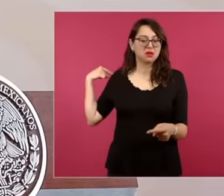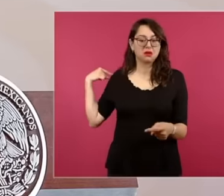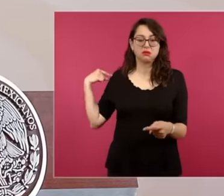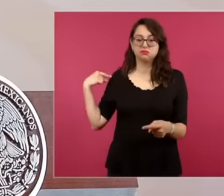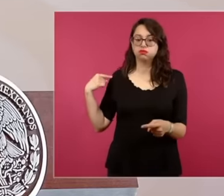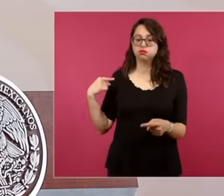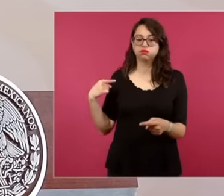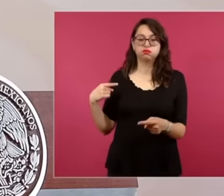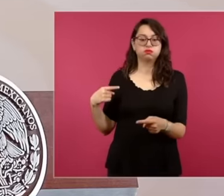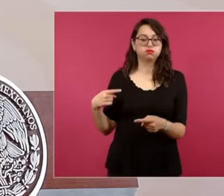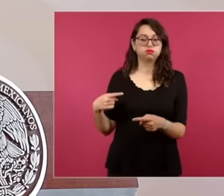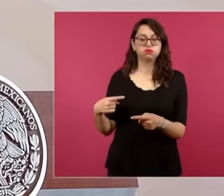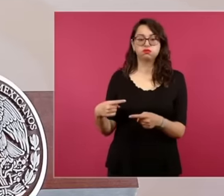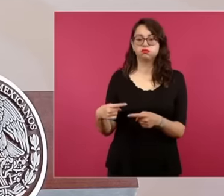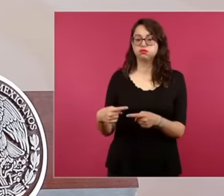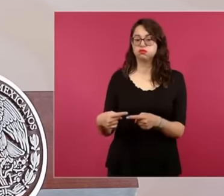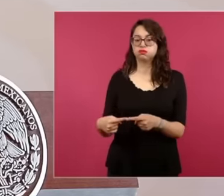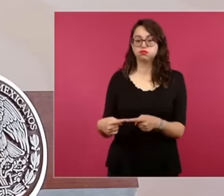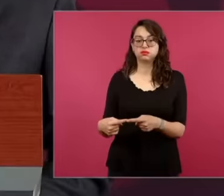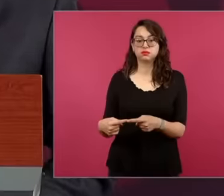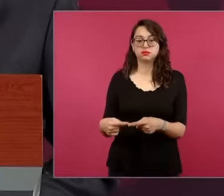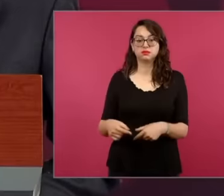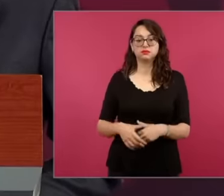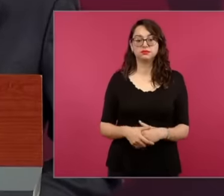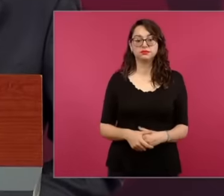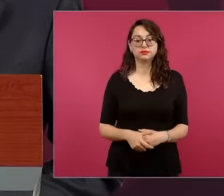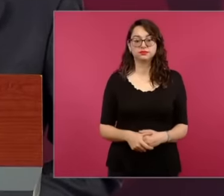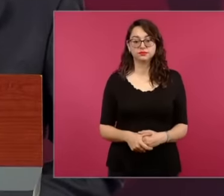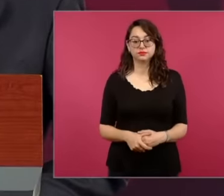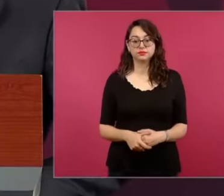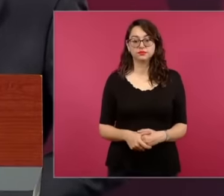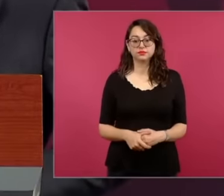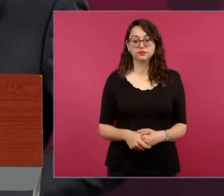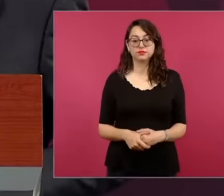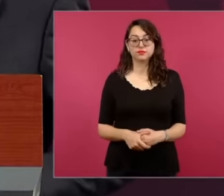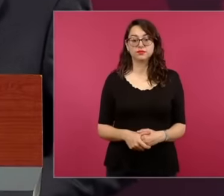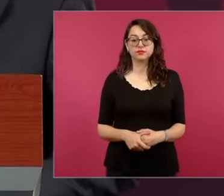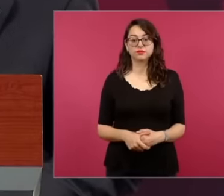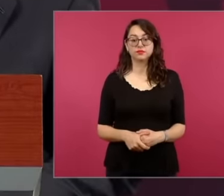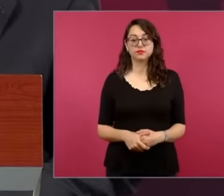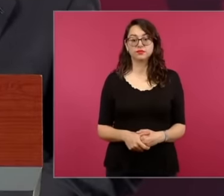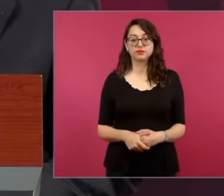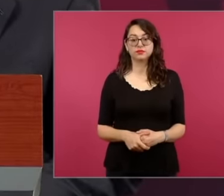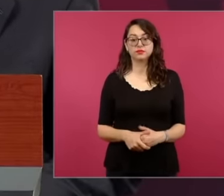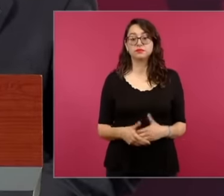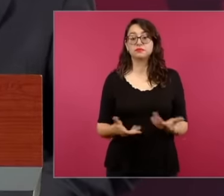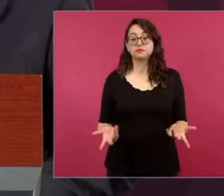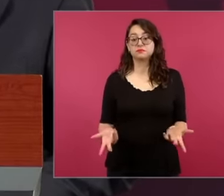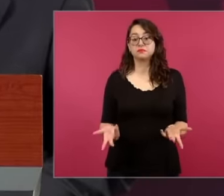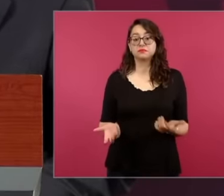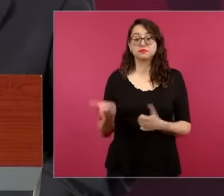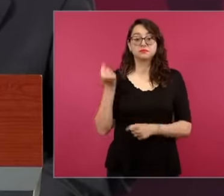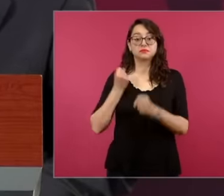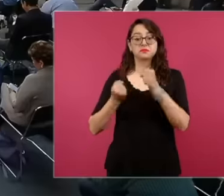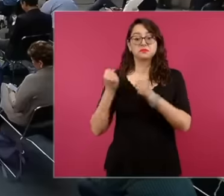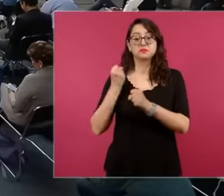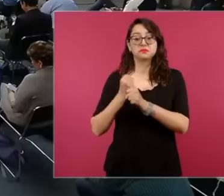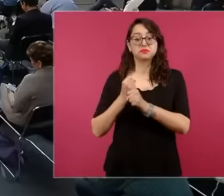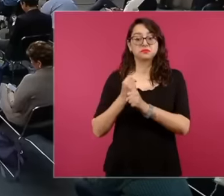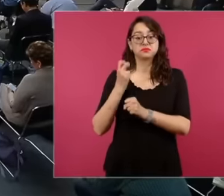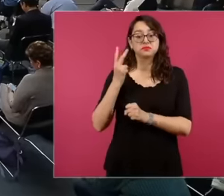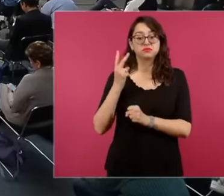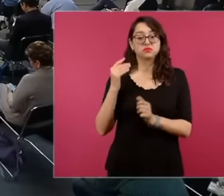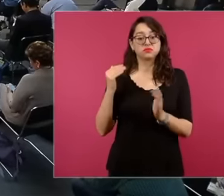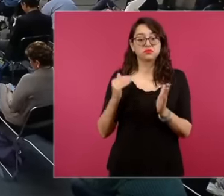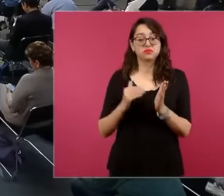me apoyaron. Hablaba yo aquí de lo que sucedió en el 2000, que